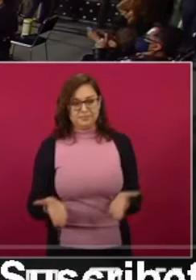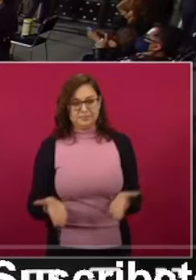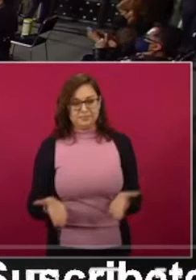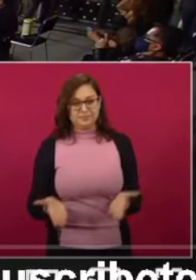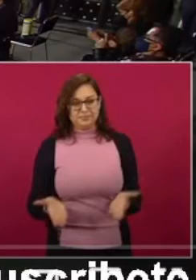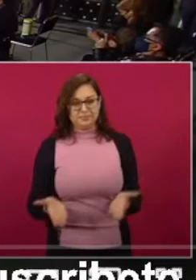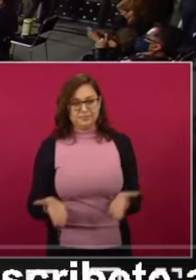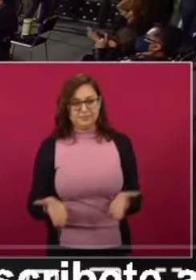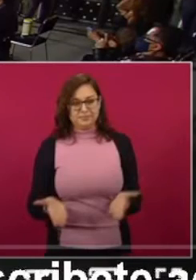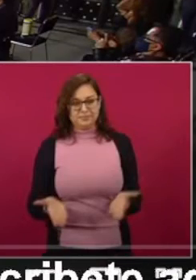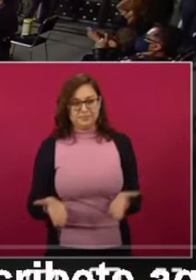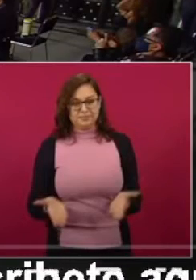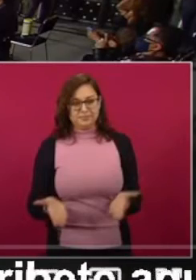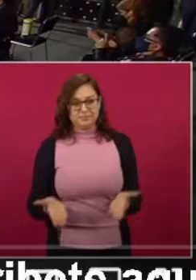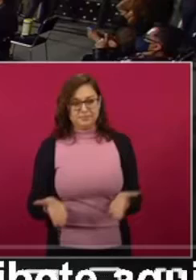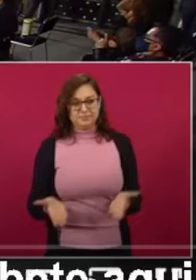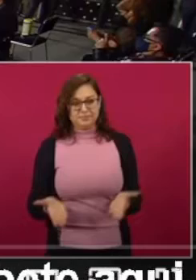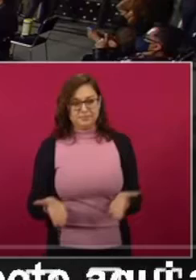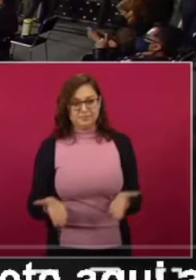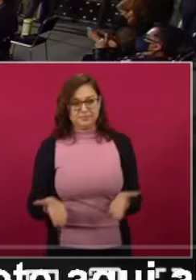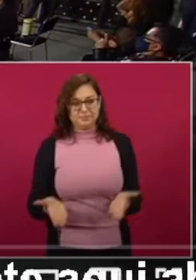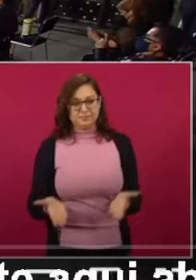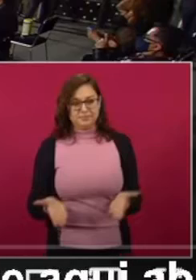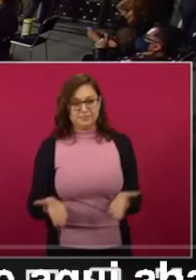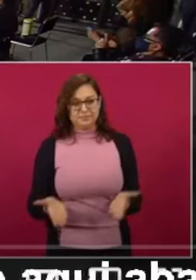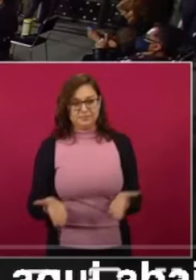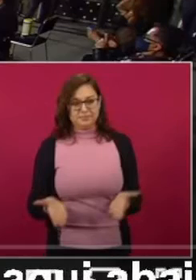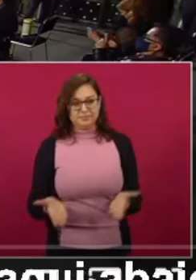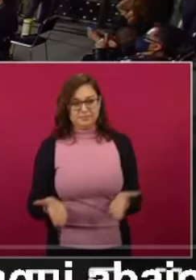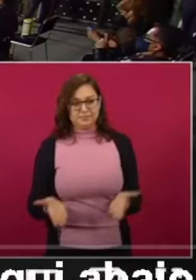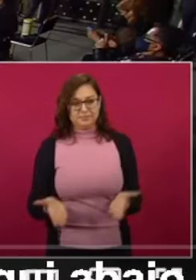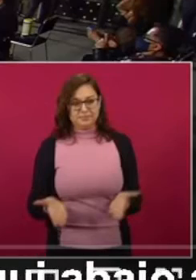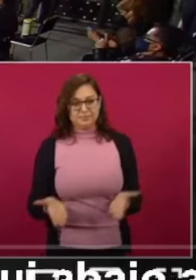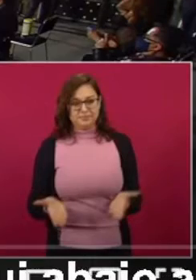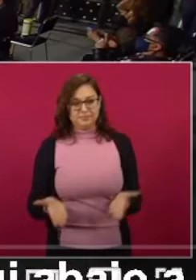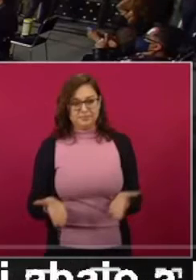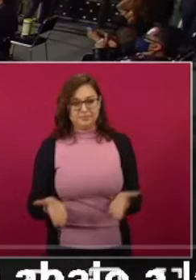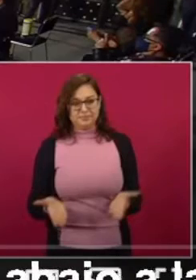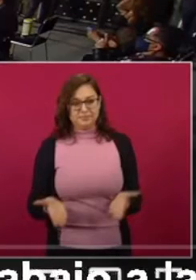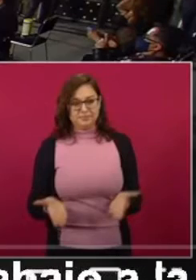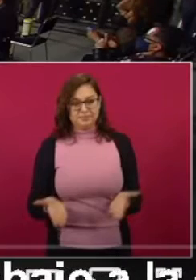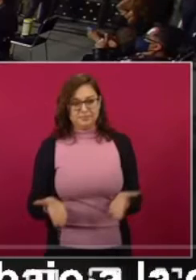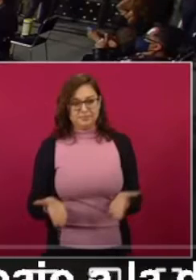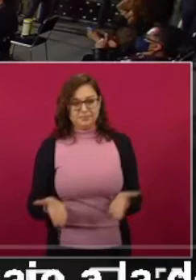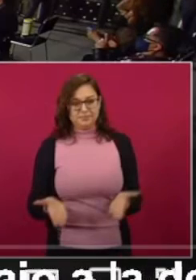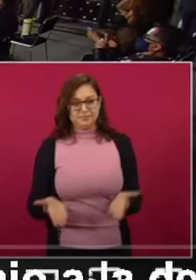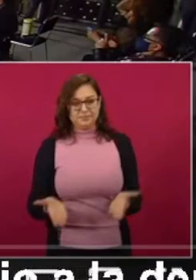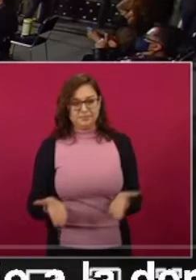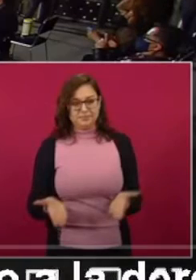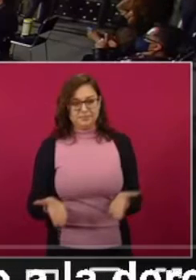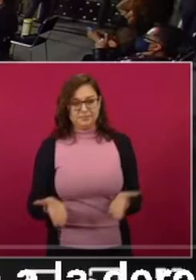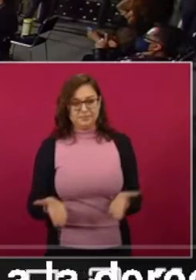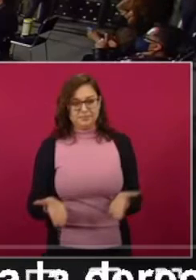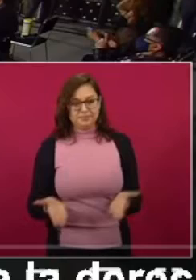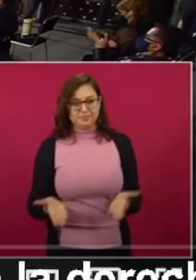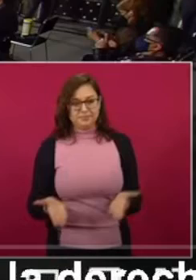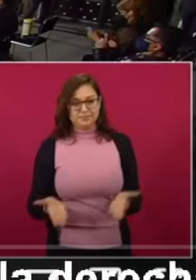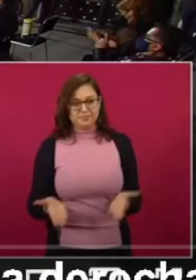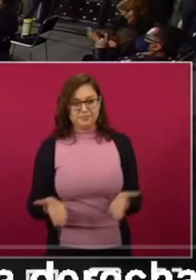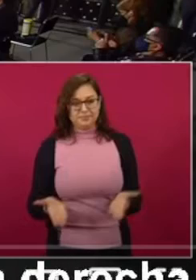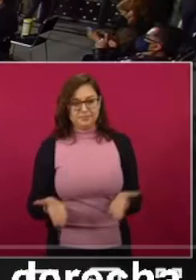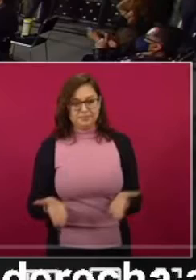amigos yo conozco a lópez obrador desde hace muchos años muchos años y es